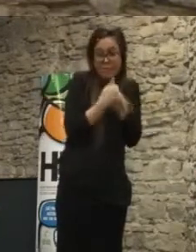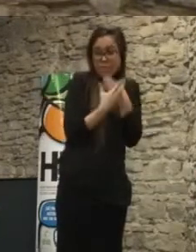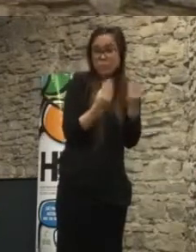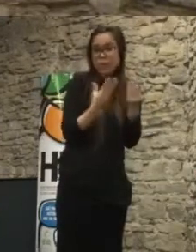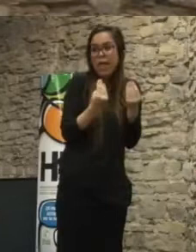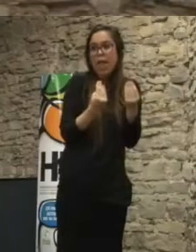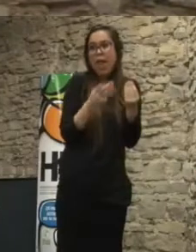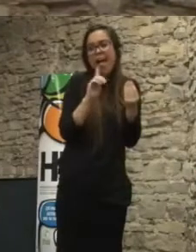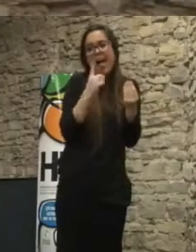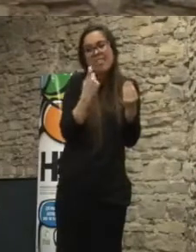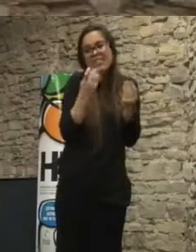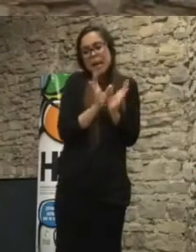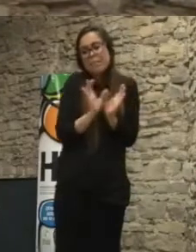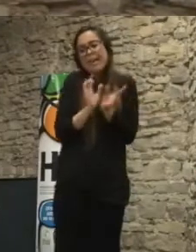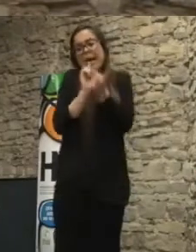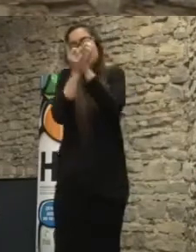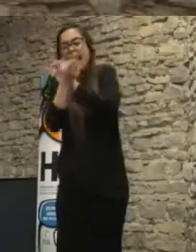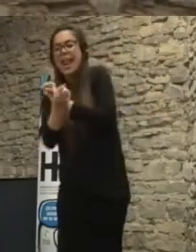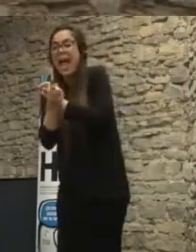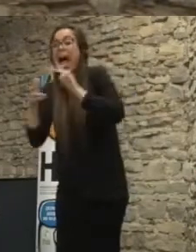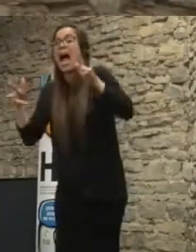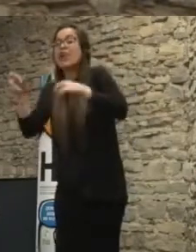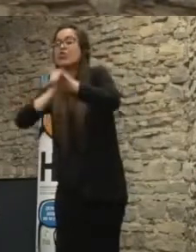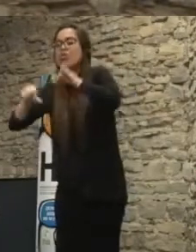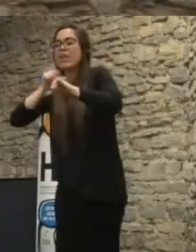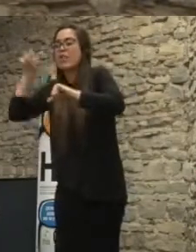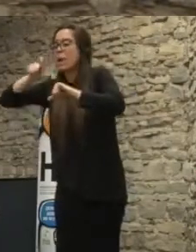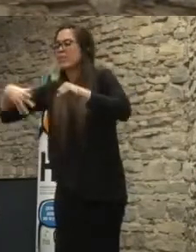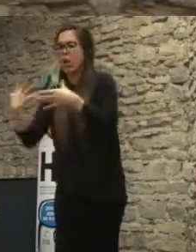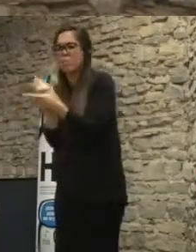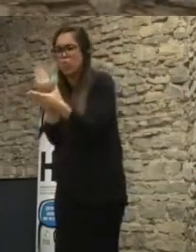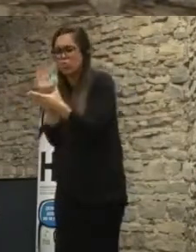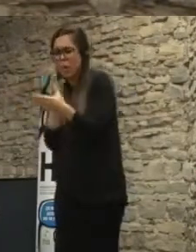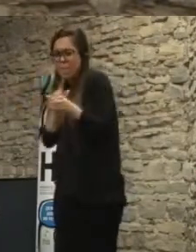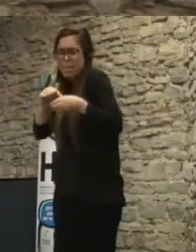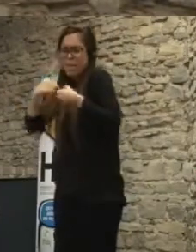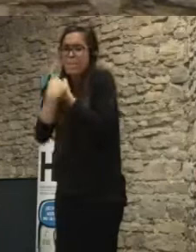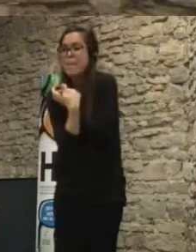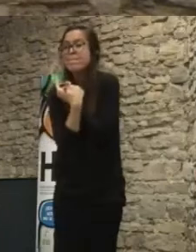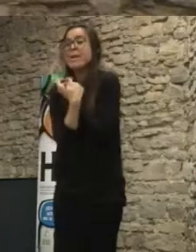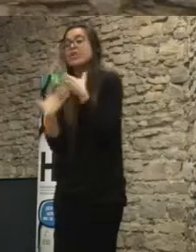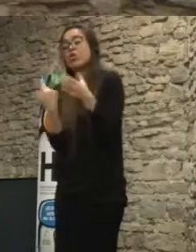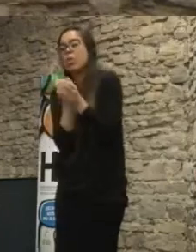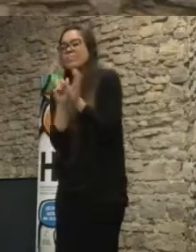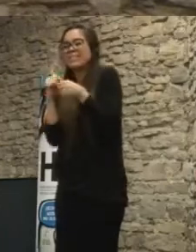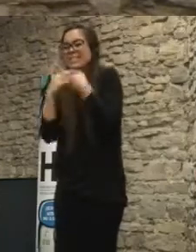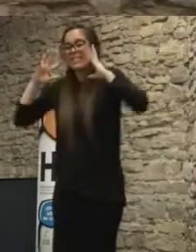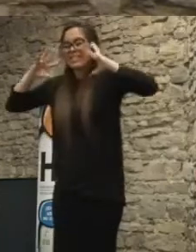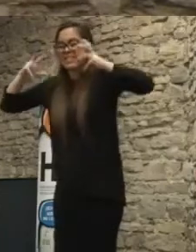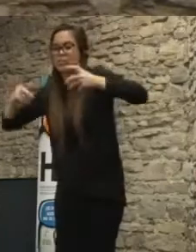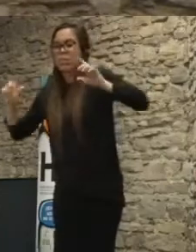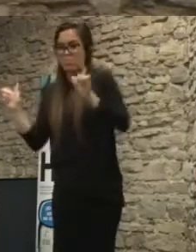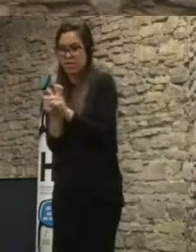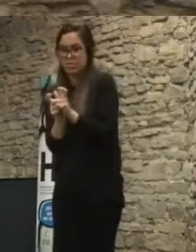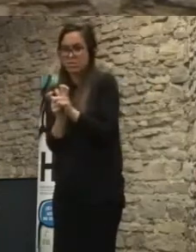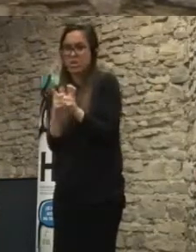muchas personas participando poco. Seguramente tenemos que encontrar formas asociativas que se hacen más transparentes,